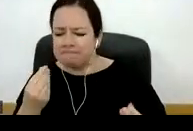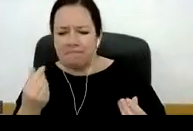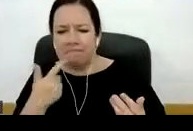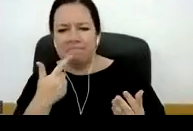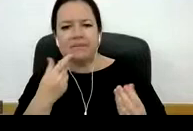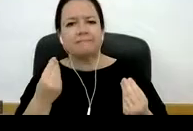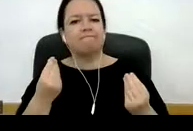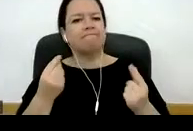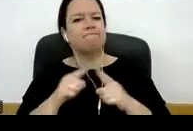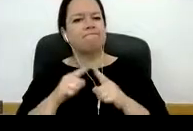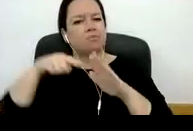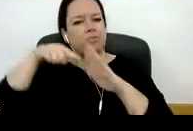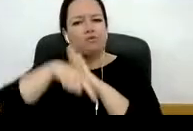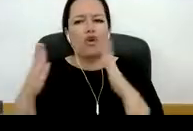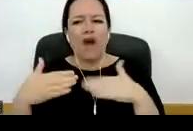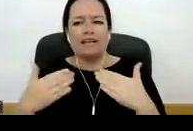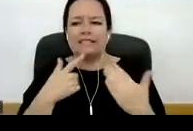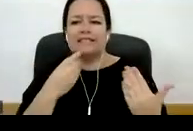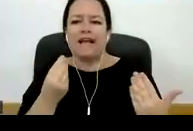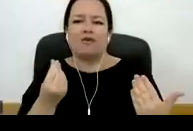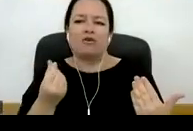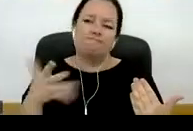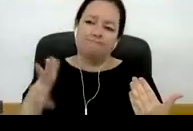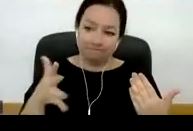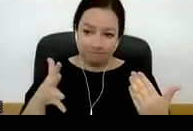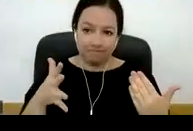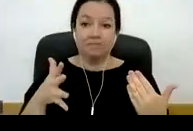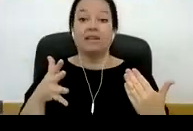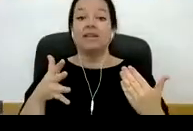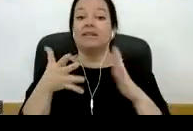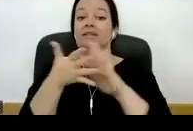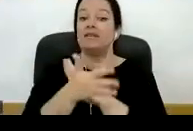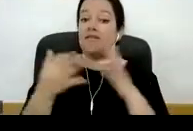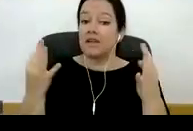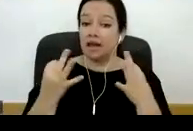de degustar los alimentos. Eso va a hacer también